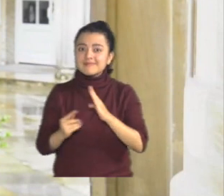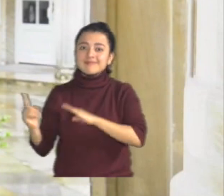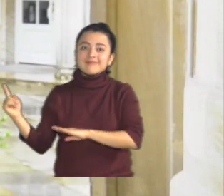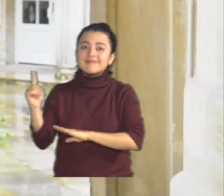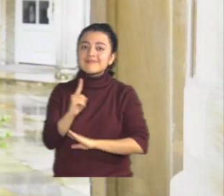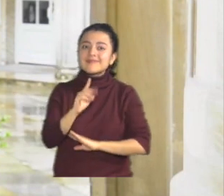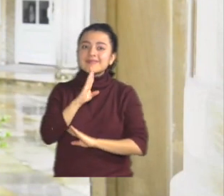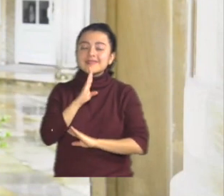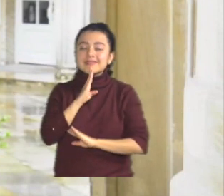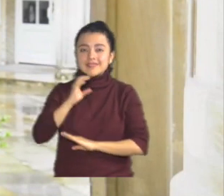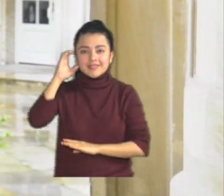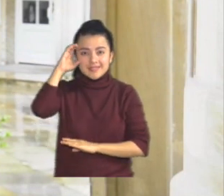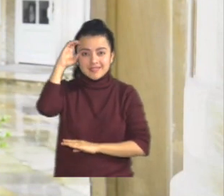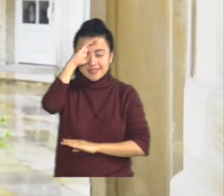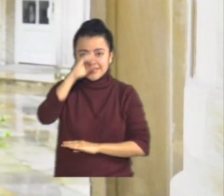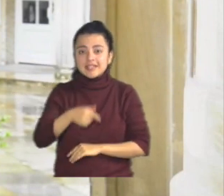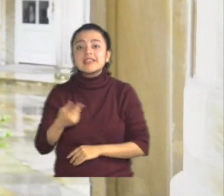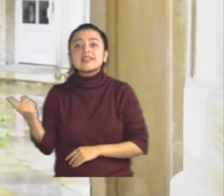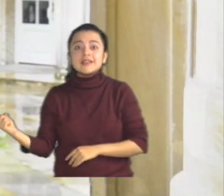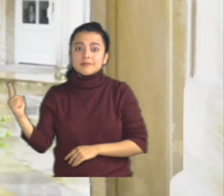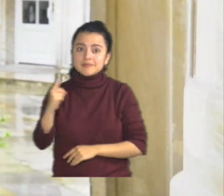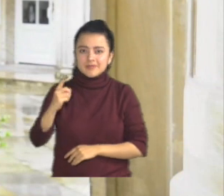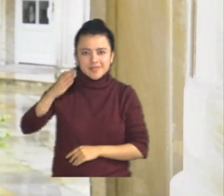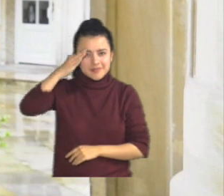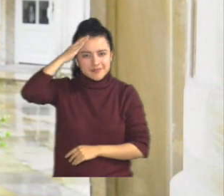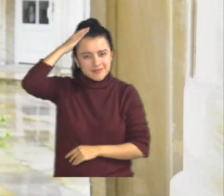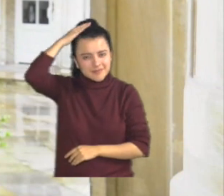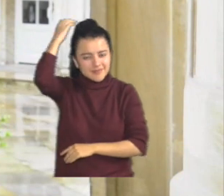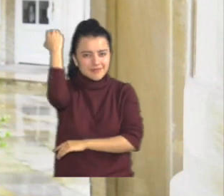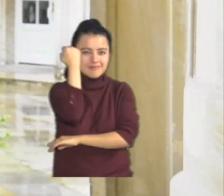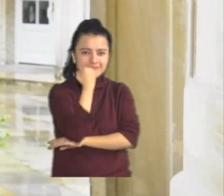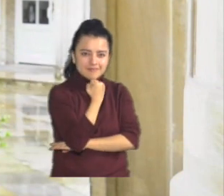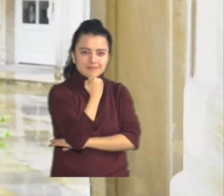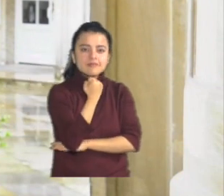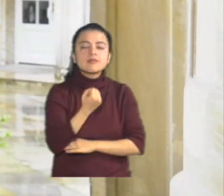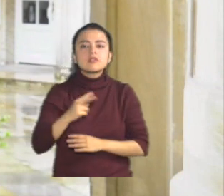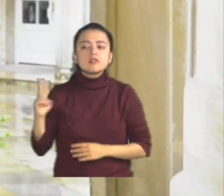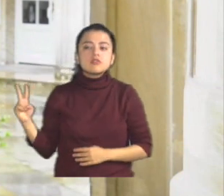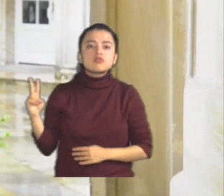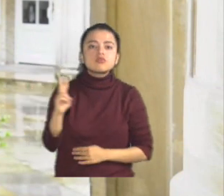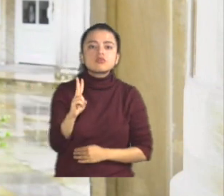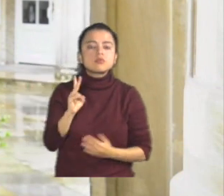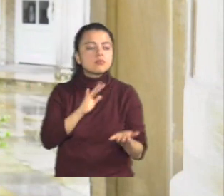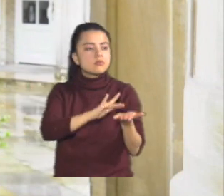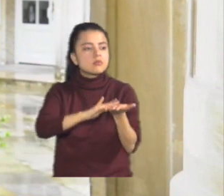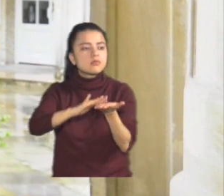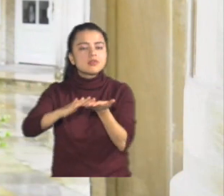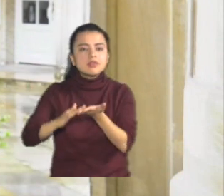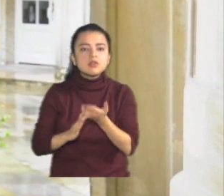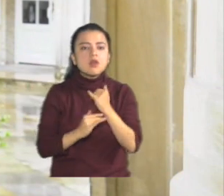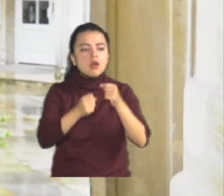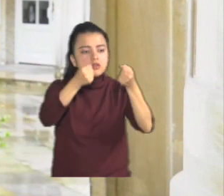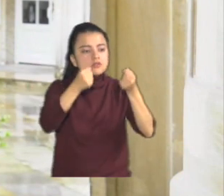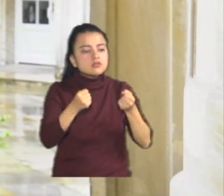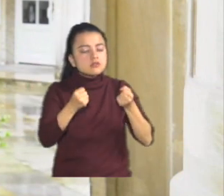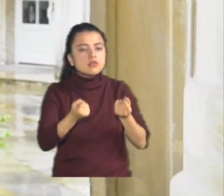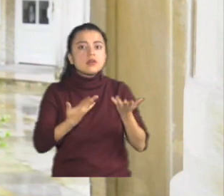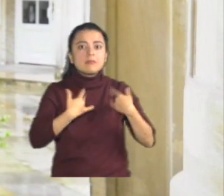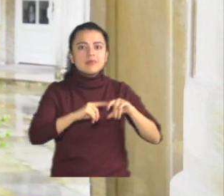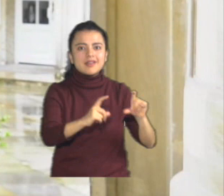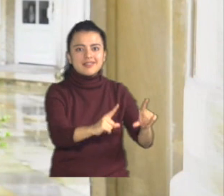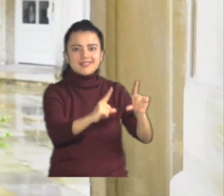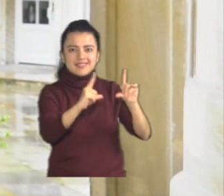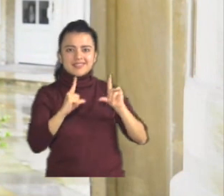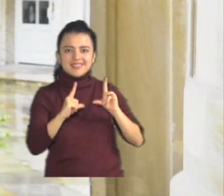Francia Márquez, la nueva presidenta electa, van a recibir estas credenciales en la registraduría. Posterior a esto,